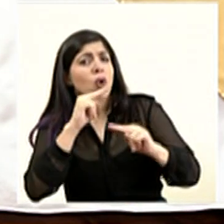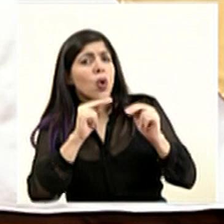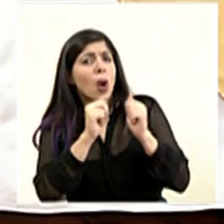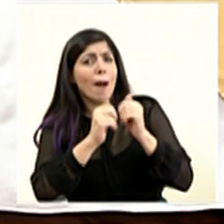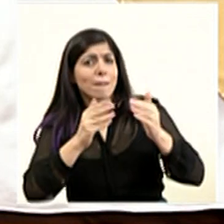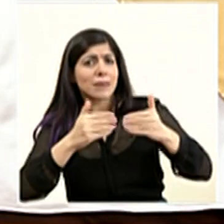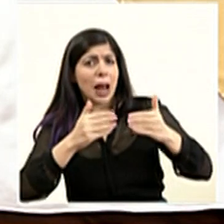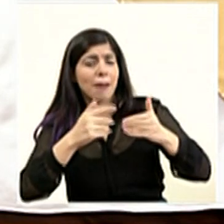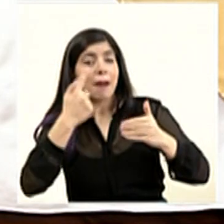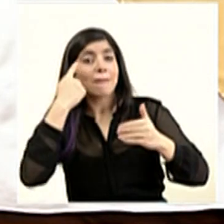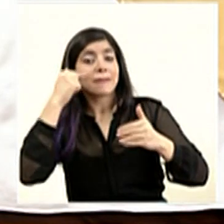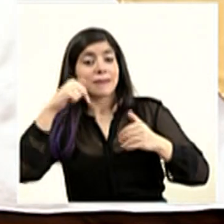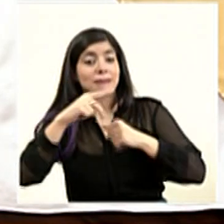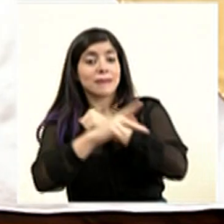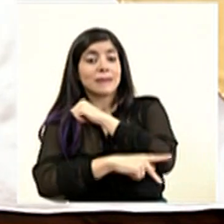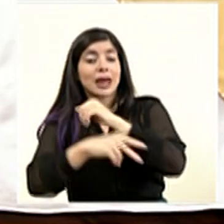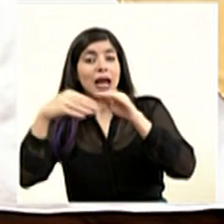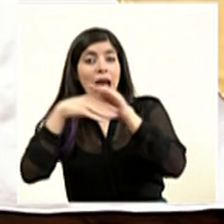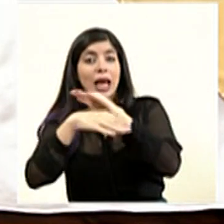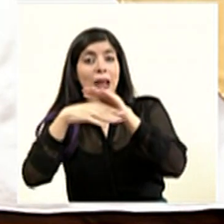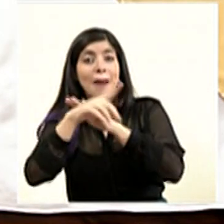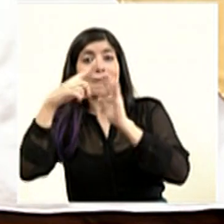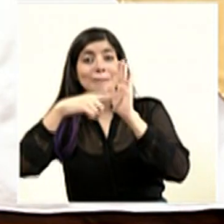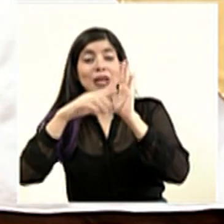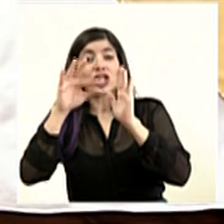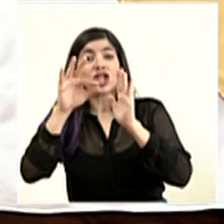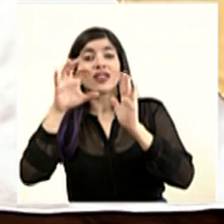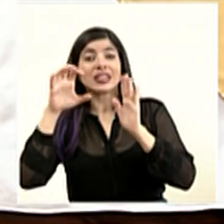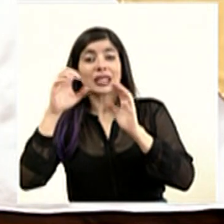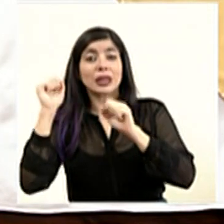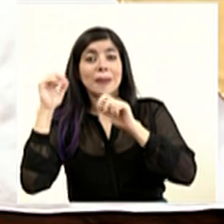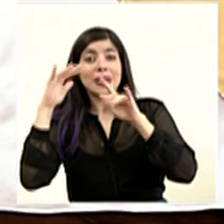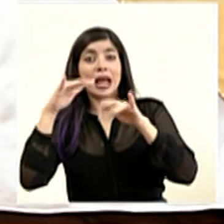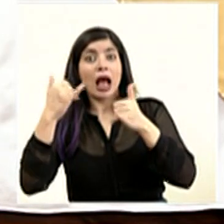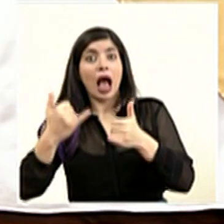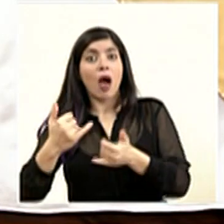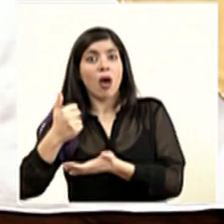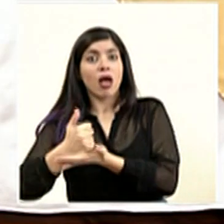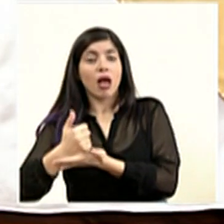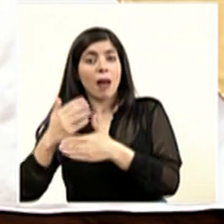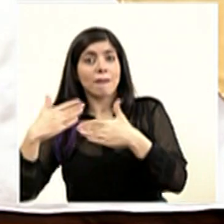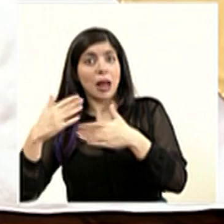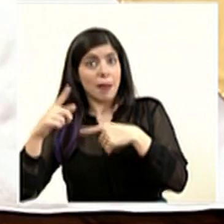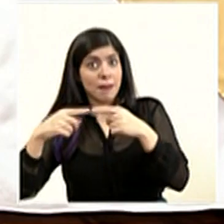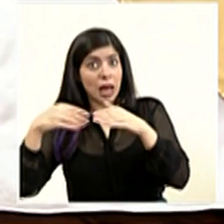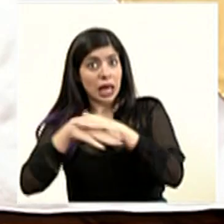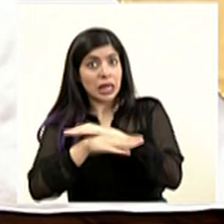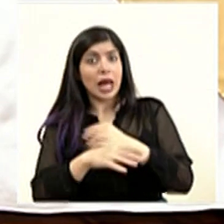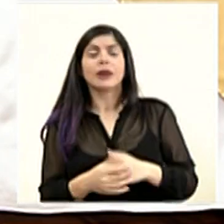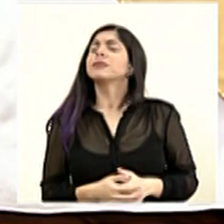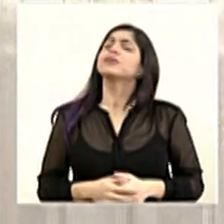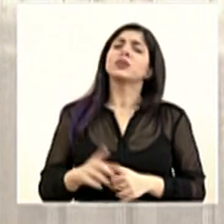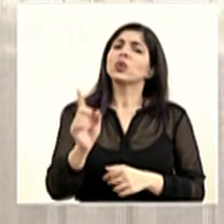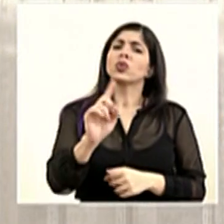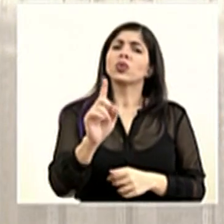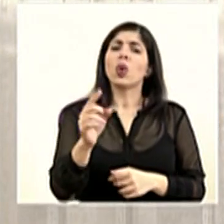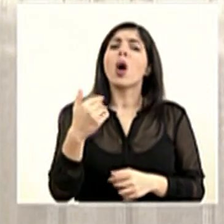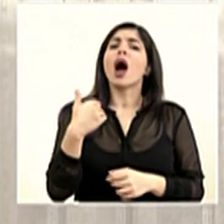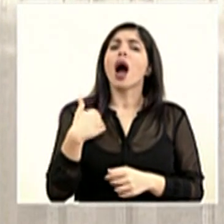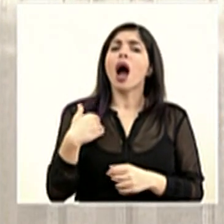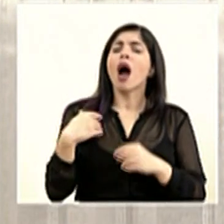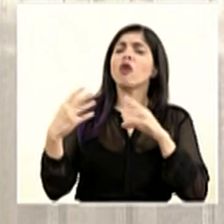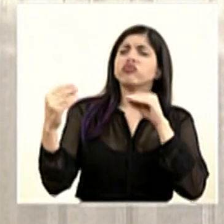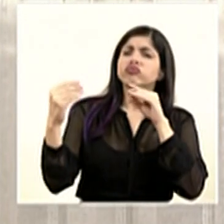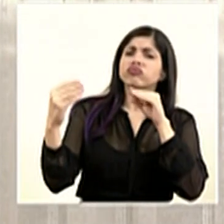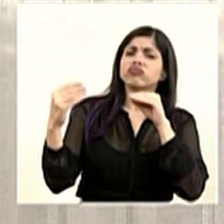para dejar entrar al país 1.900 migrantes varados en Panamá? No, lo que existe es conversaciones